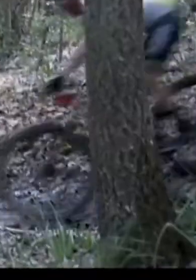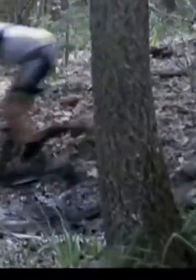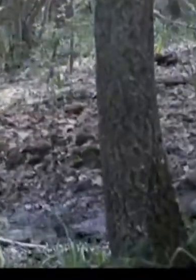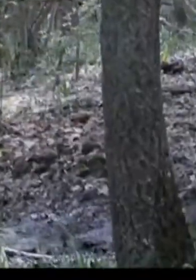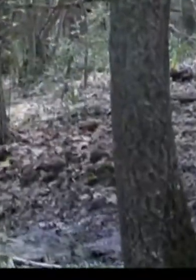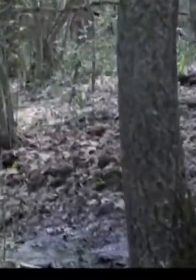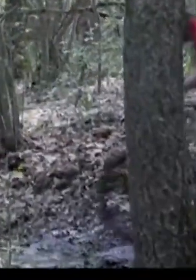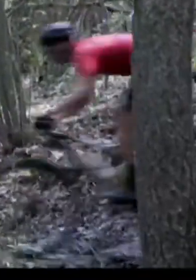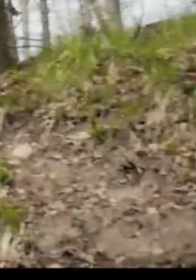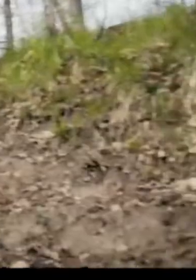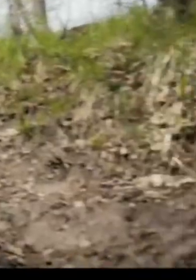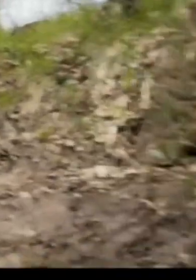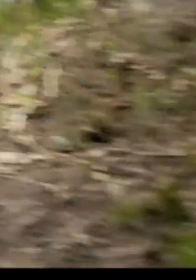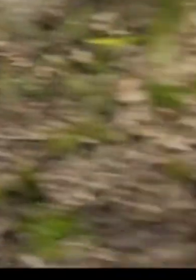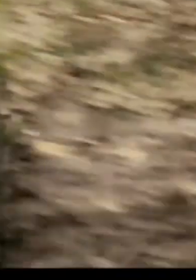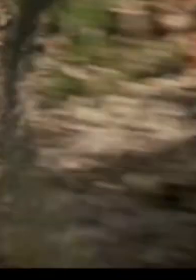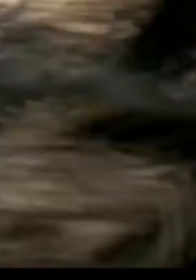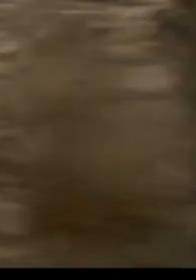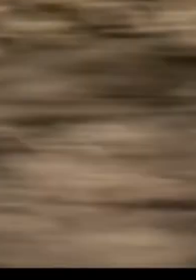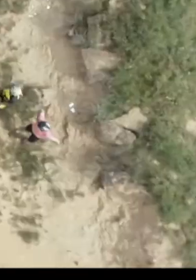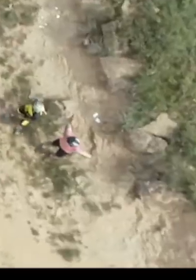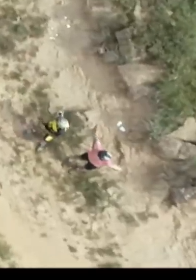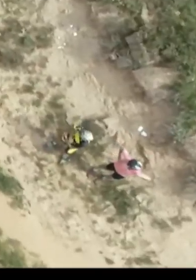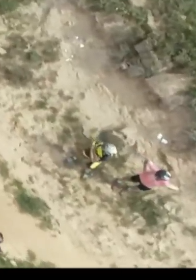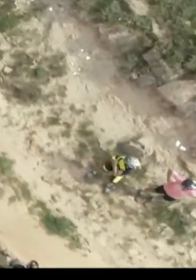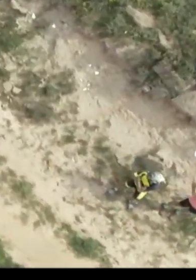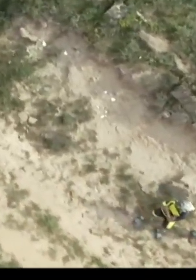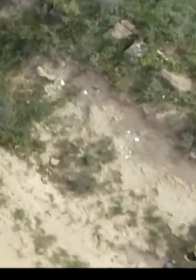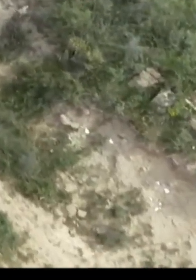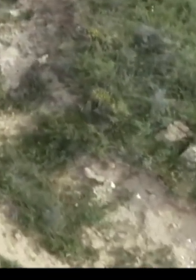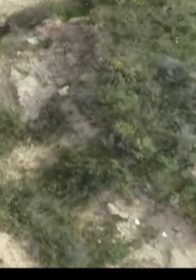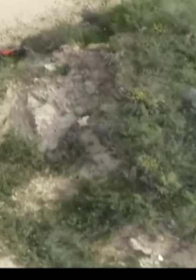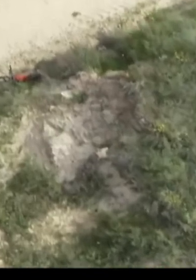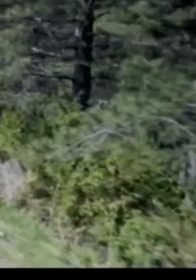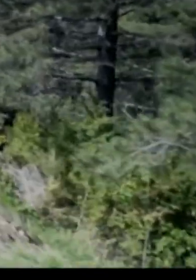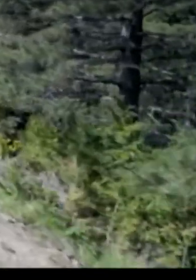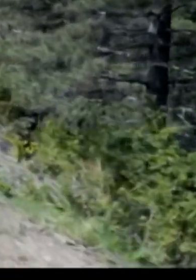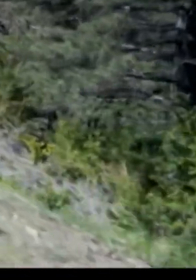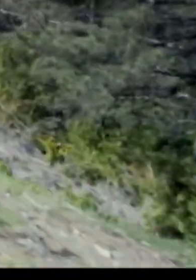de 2022. Gracias por su confianza y sigan en la compañía de TVR.